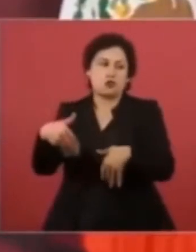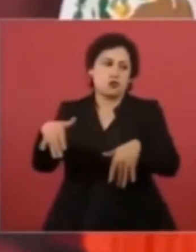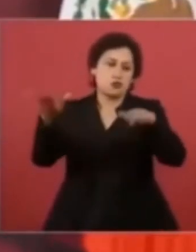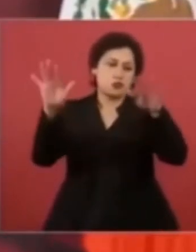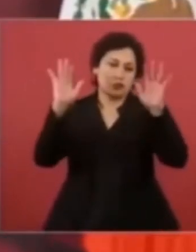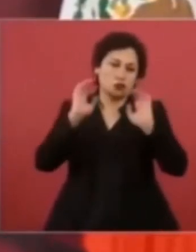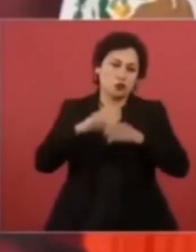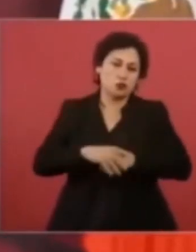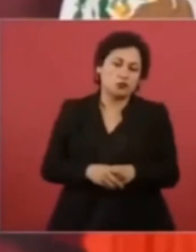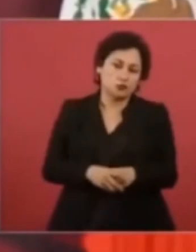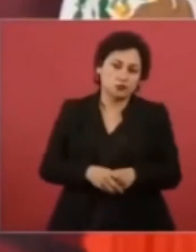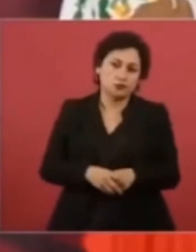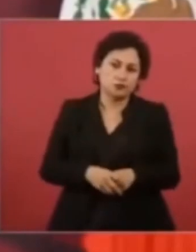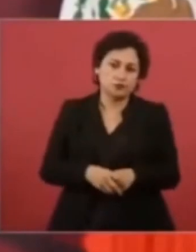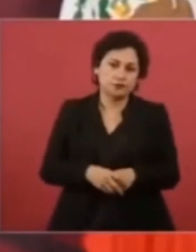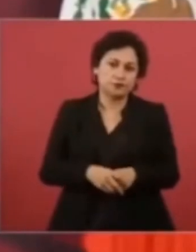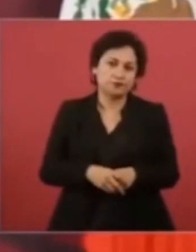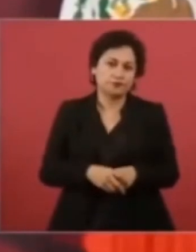de plano